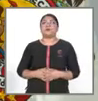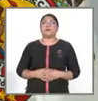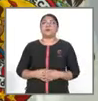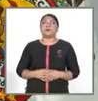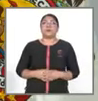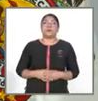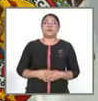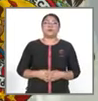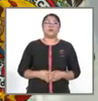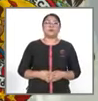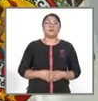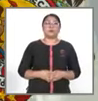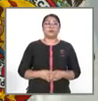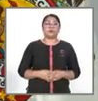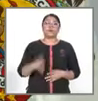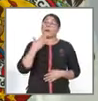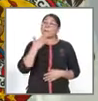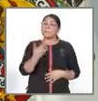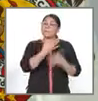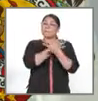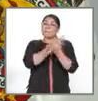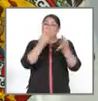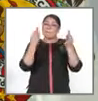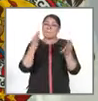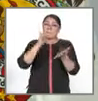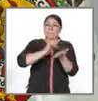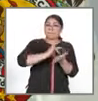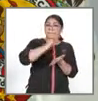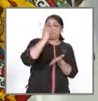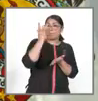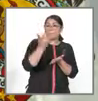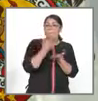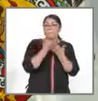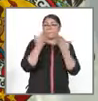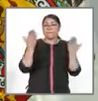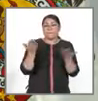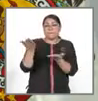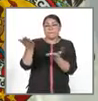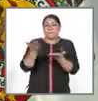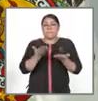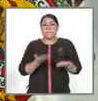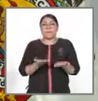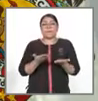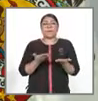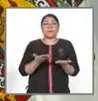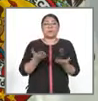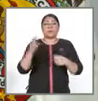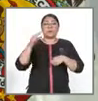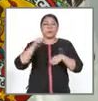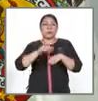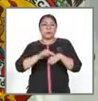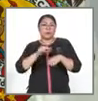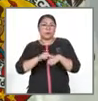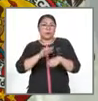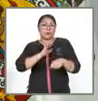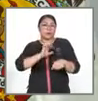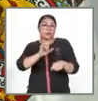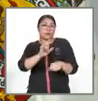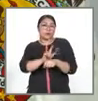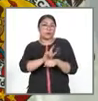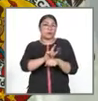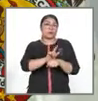Oaxaca por mi parte es todo muchas gracias Me permito cederle la palabra a la médico especialista en